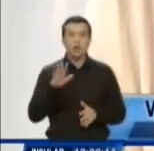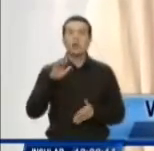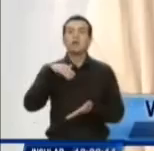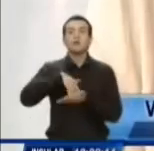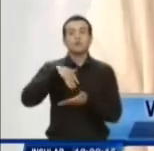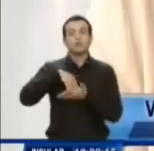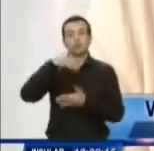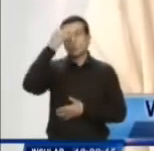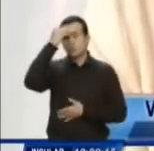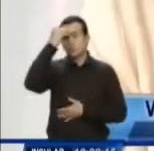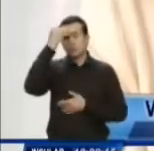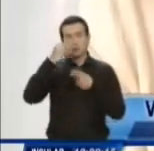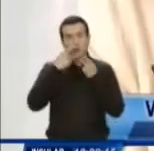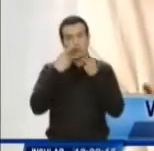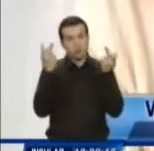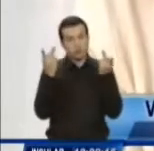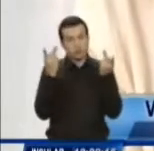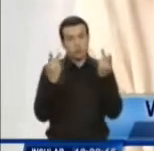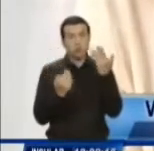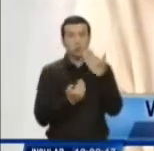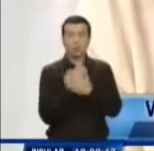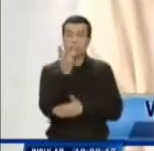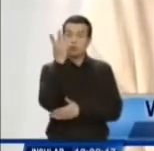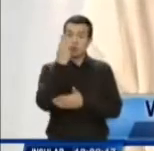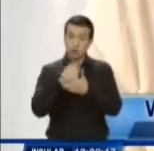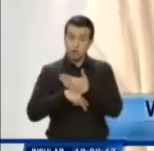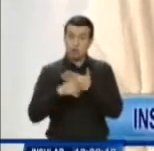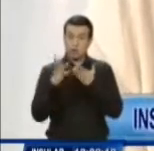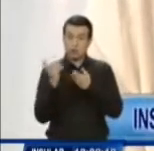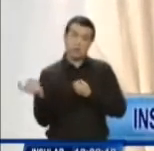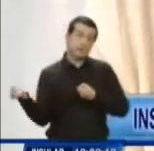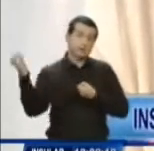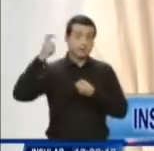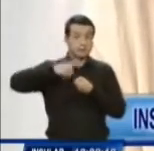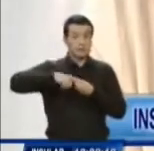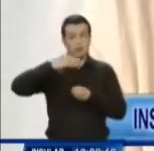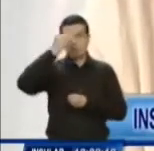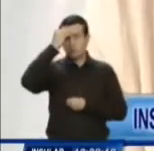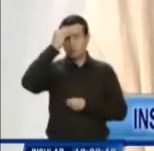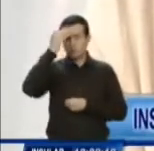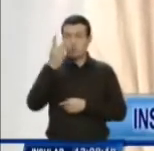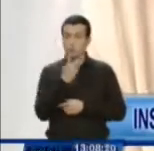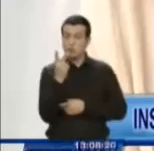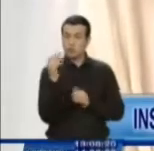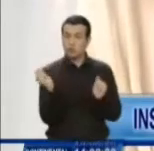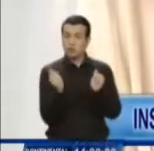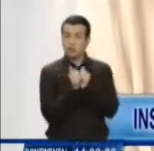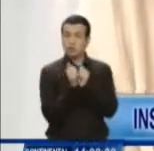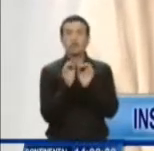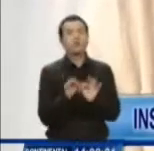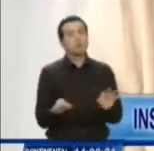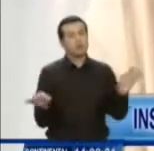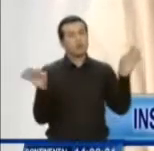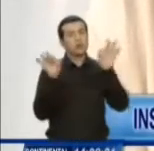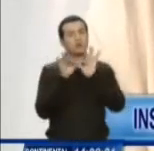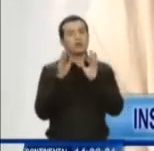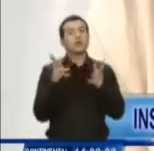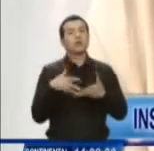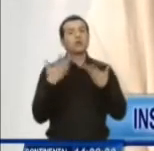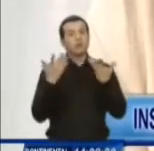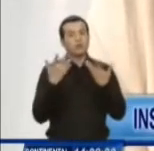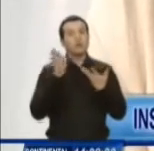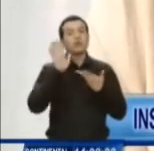sistema fiscal y quiere que su nuevo hijo que va a ingresar al sistema fiscal estén juntos, es muy importante que lo haga en la fase